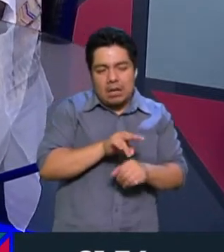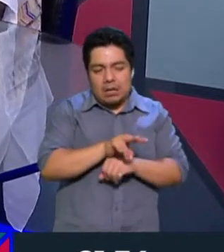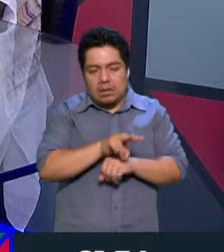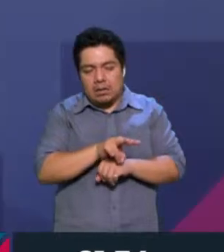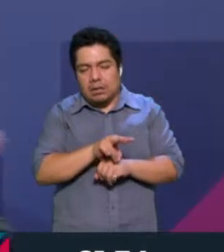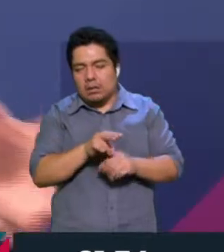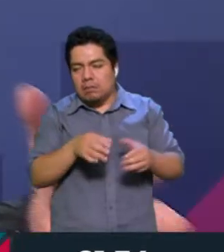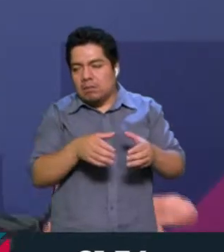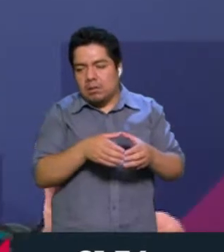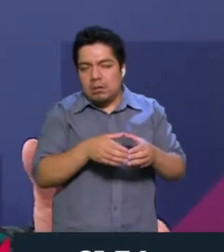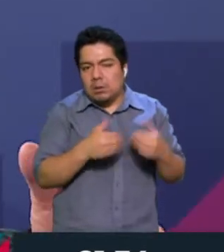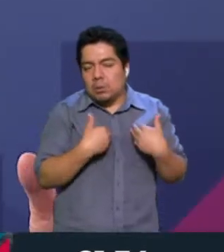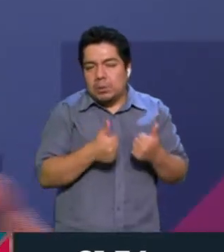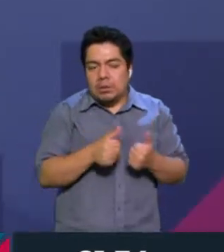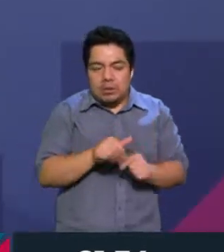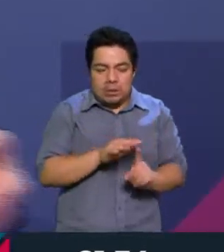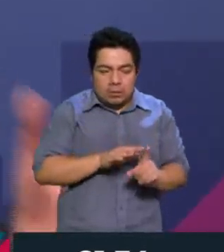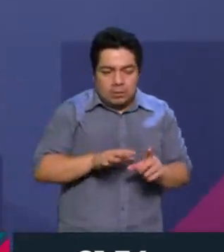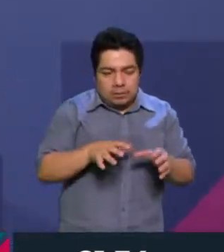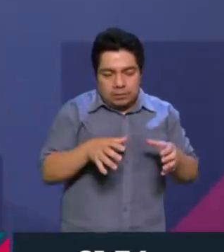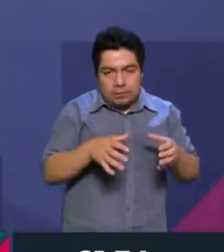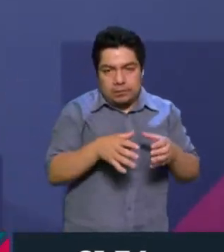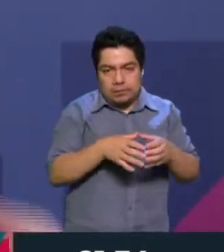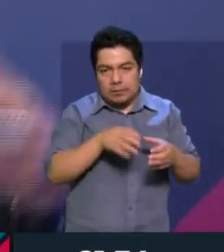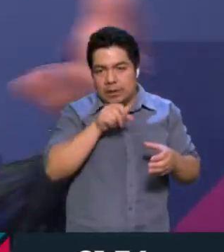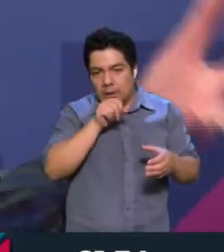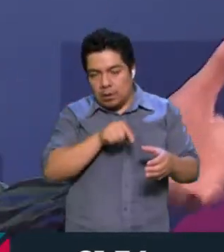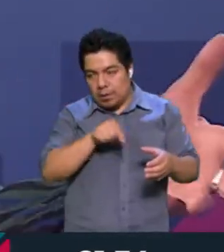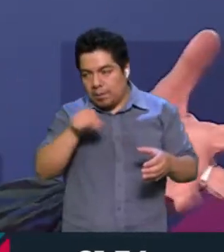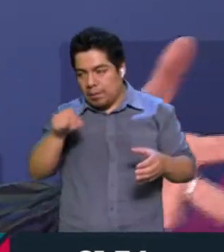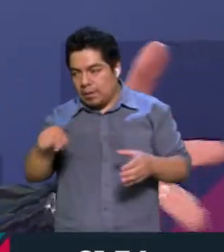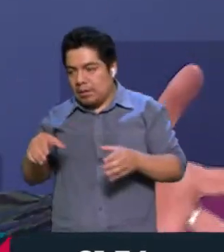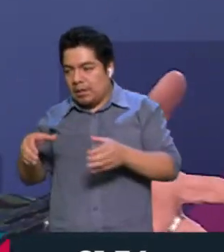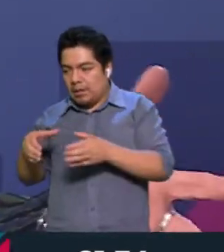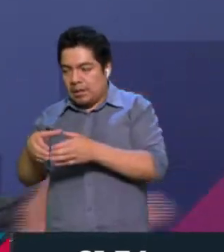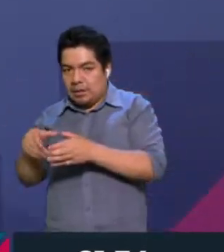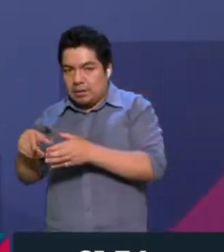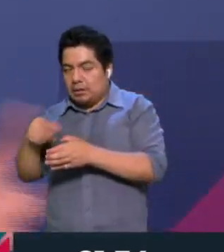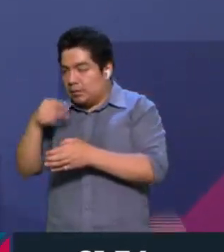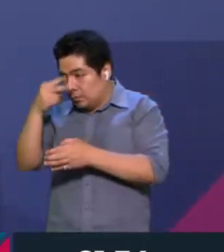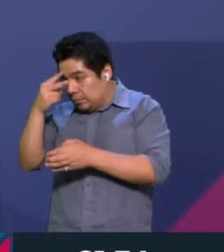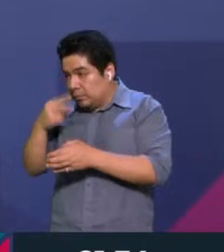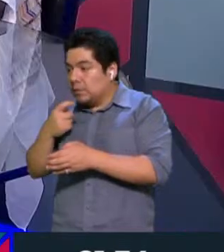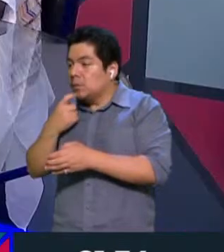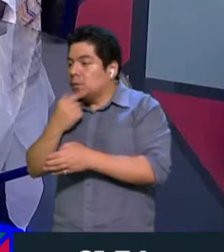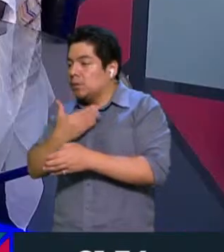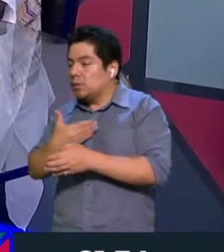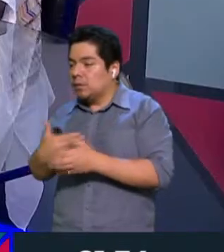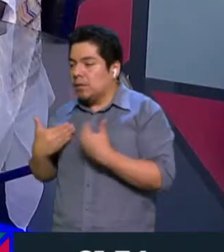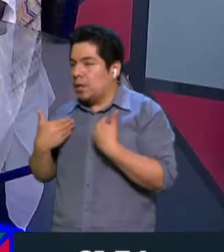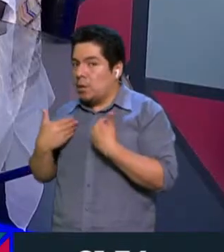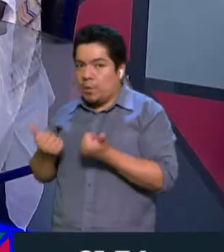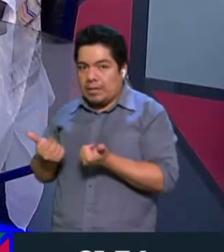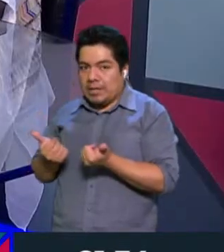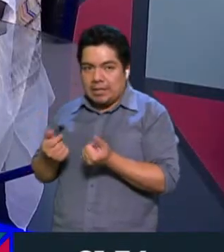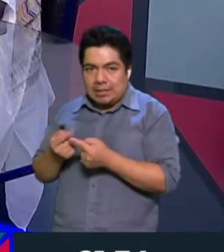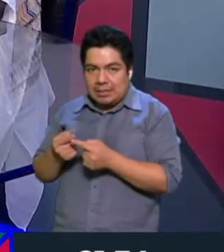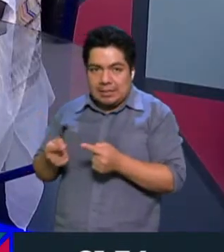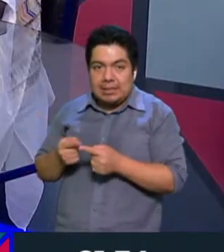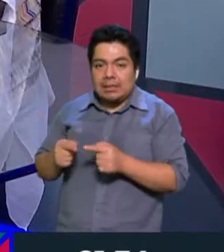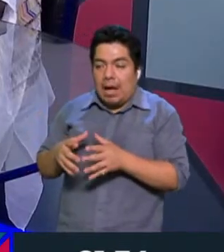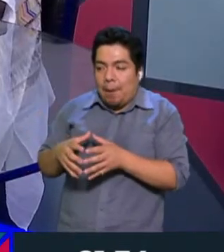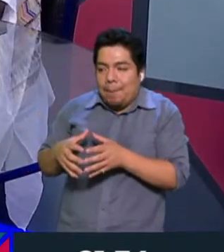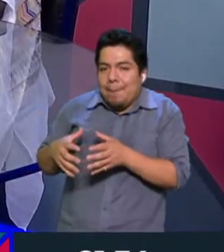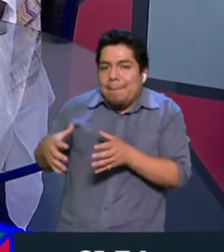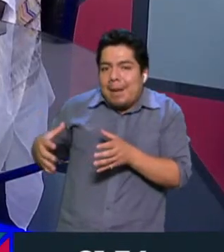pues no entiendes todo un contexto más amplio, lo mismo que acá. Tú le llamas al presidente de México, pues es que no entiendes tampoco mucho de algo mucho más